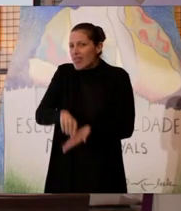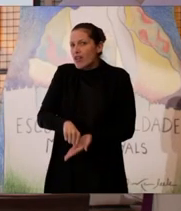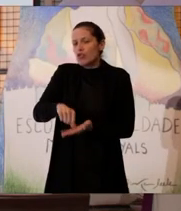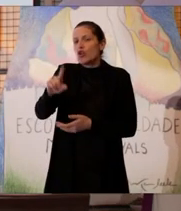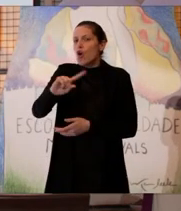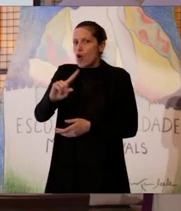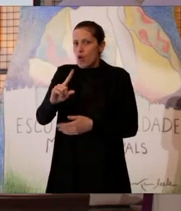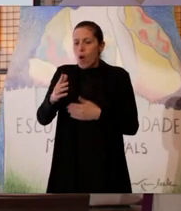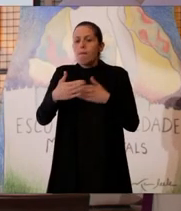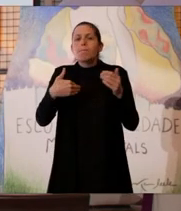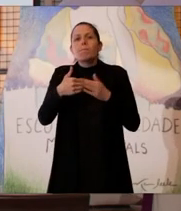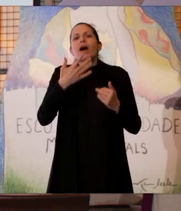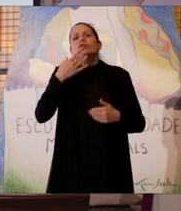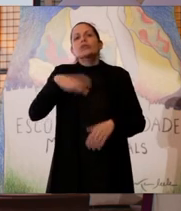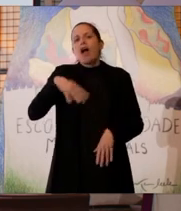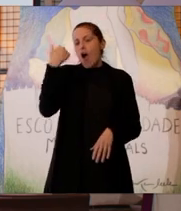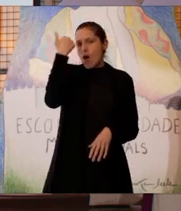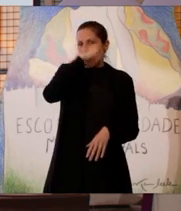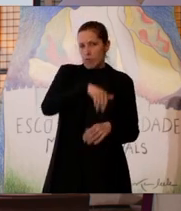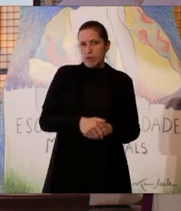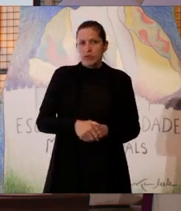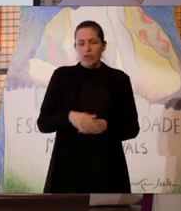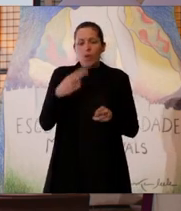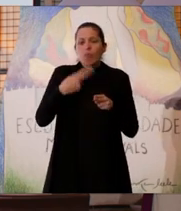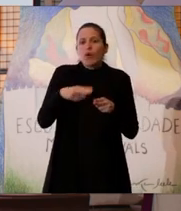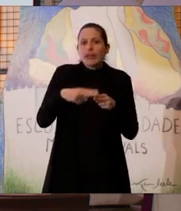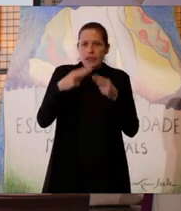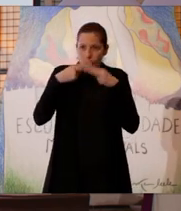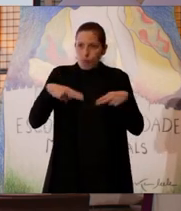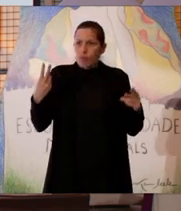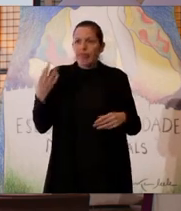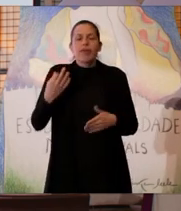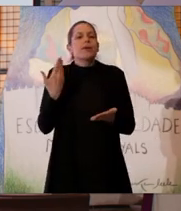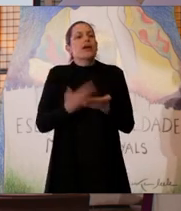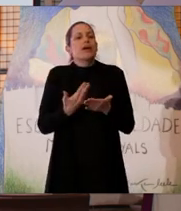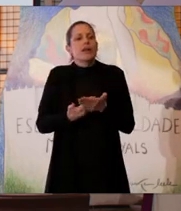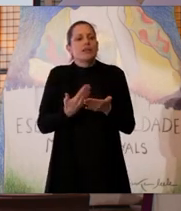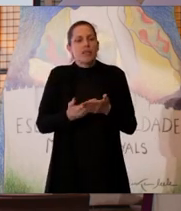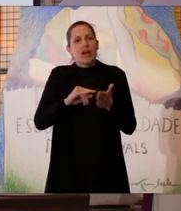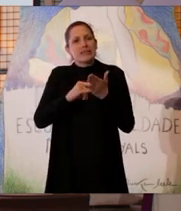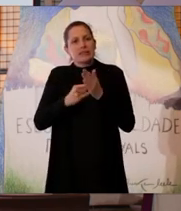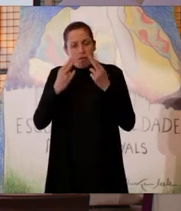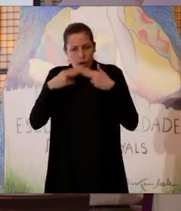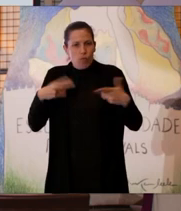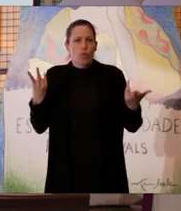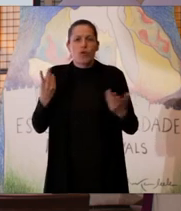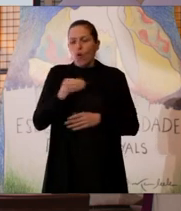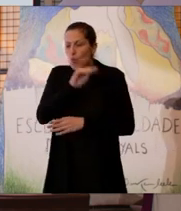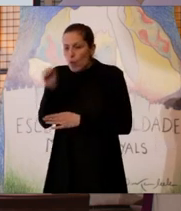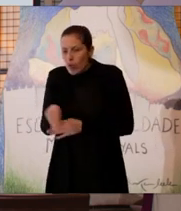política pública tiene que garantizar Pues un sistema Público de cuidado